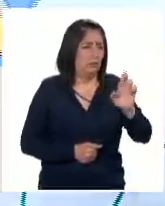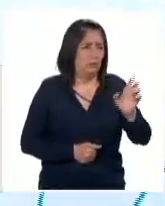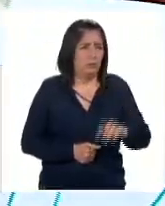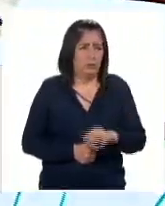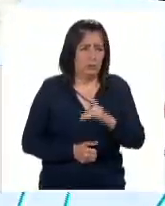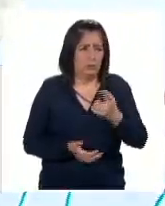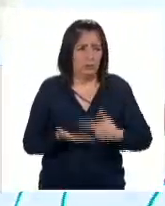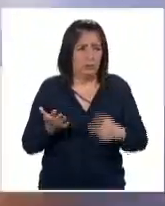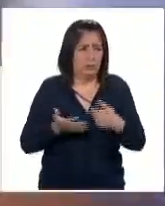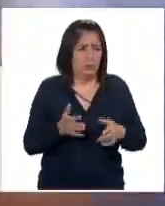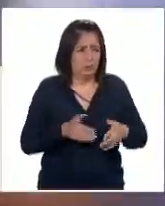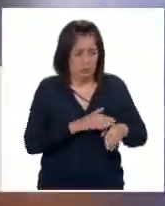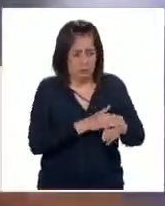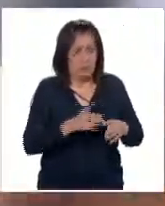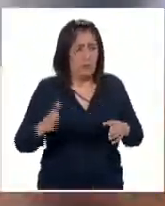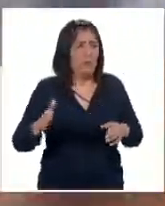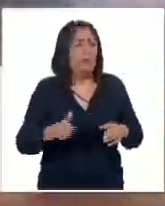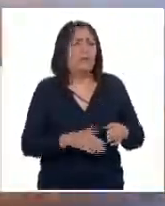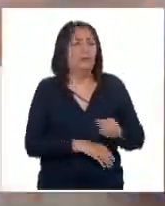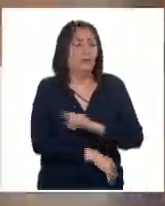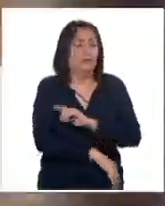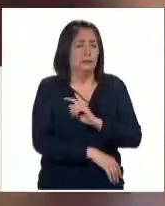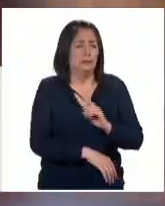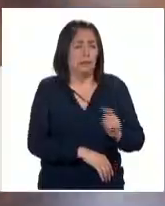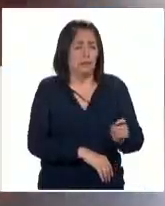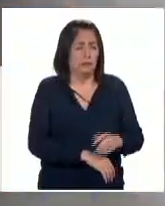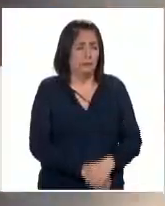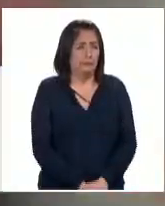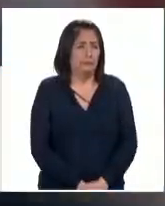$43.457 del tramo de Tacna.